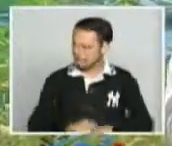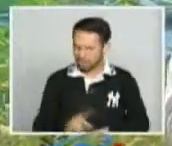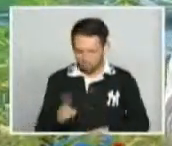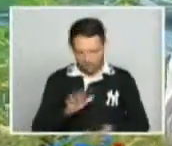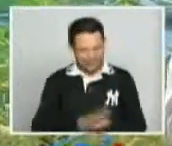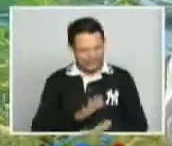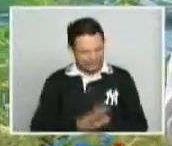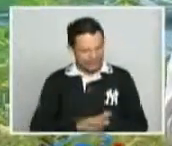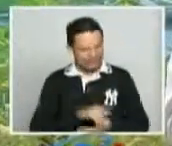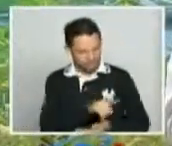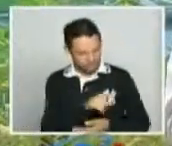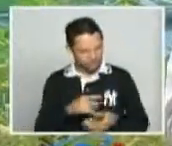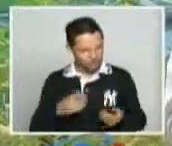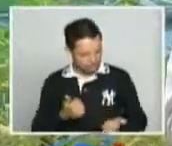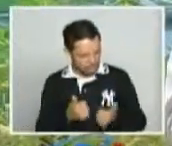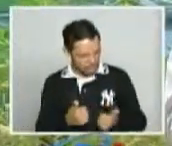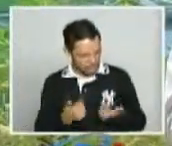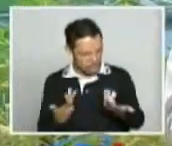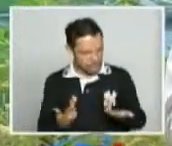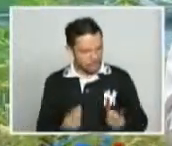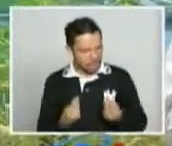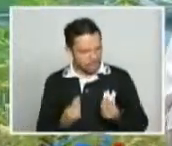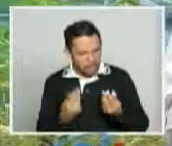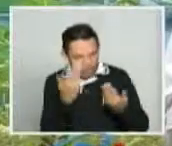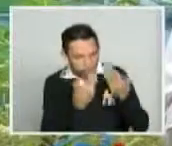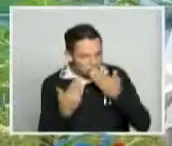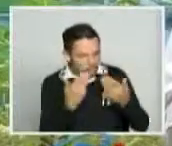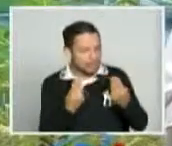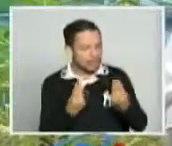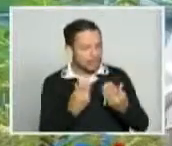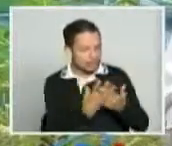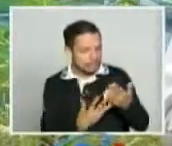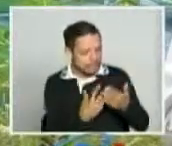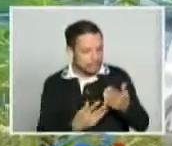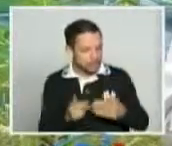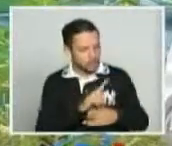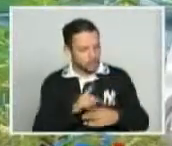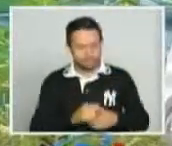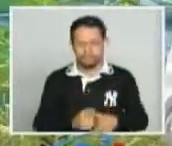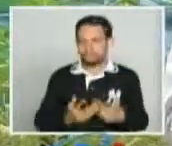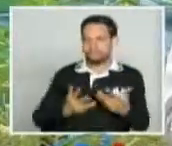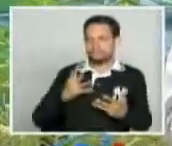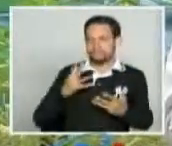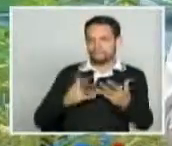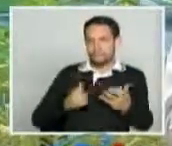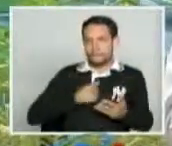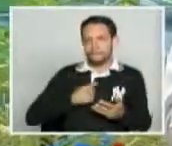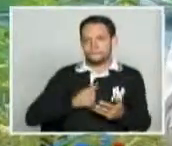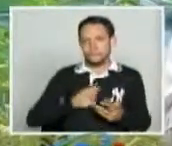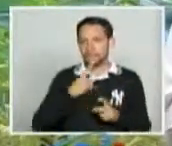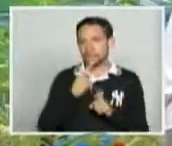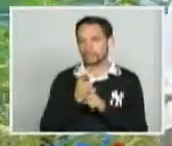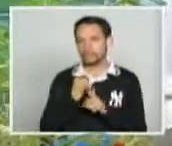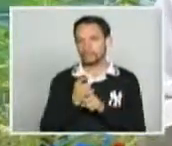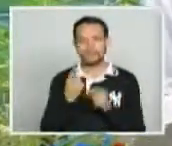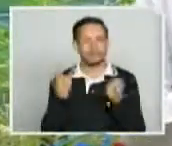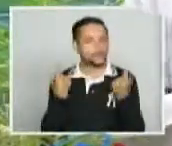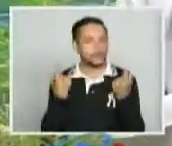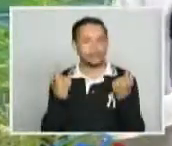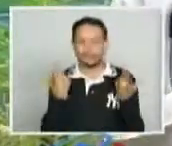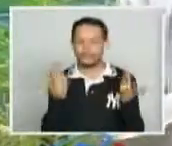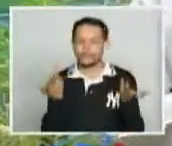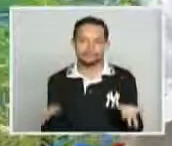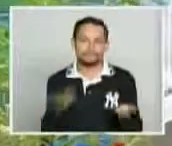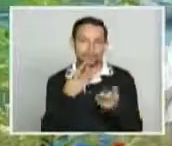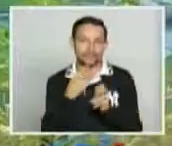para un examen de sangre. Y entonces uno difícilmente puede saber si es tiroides y calcular la